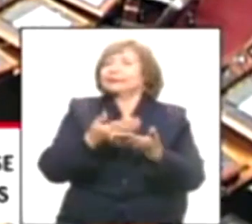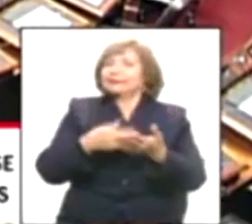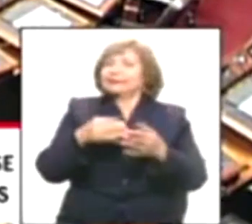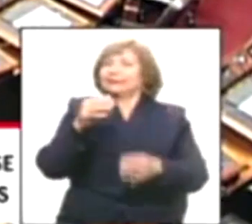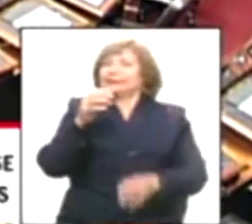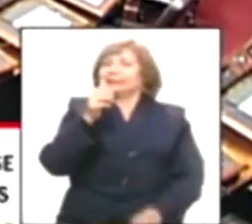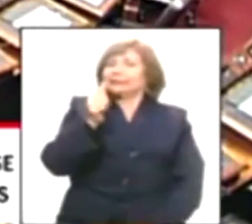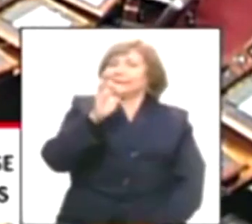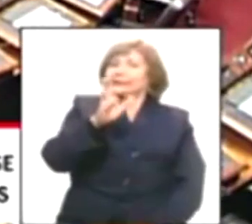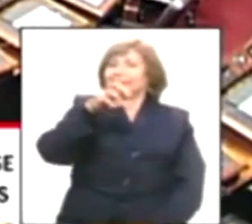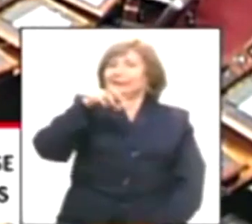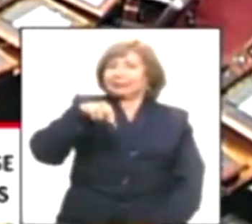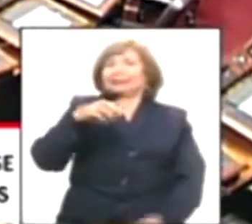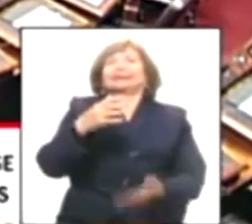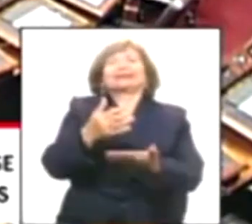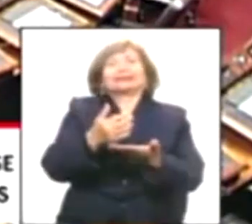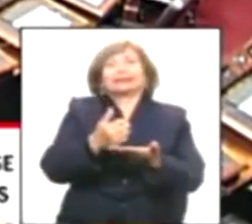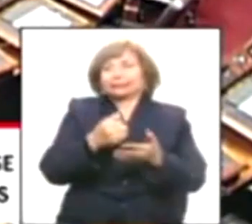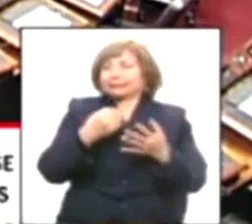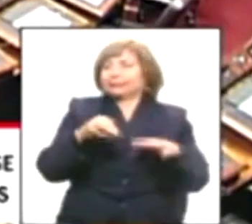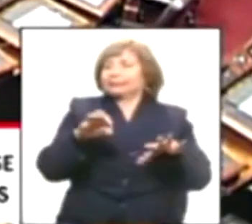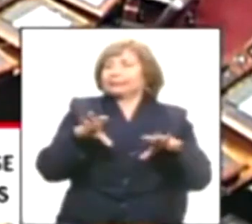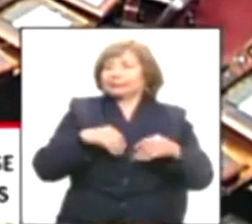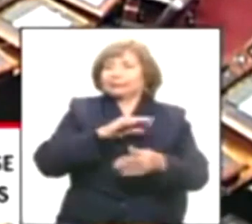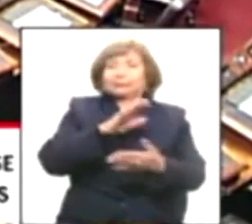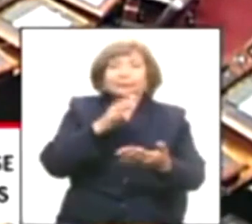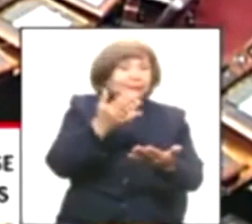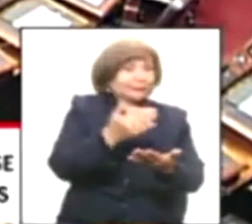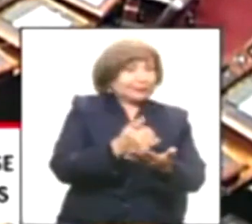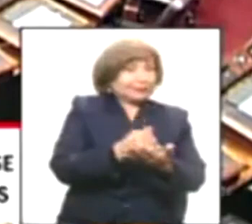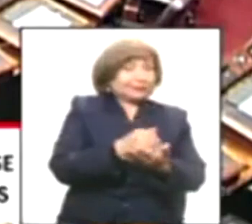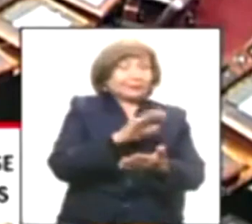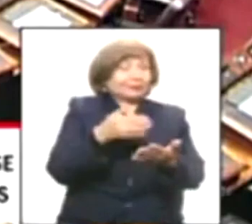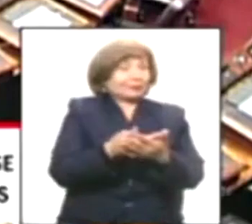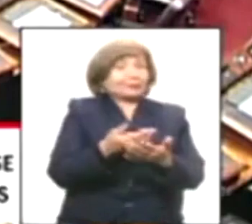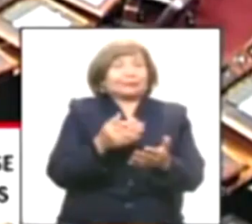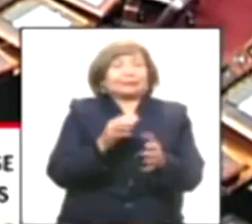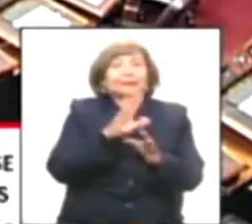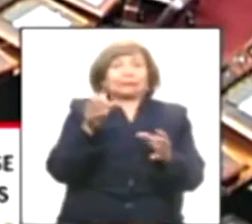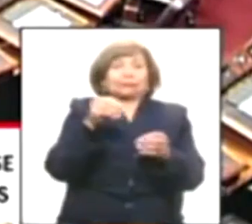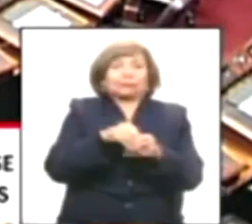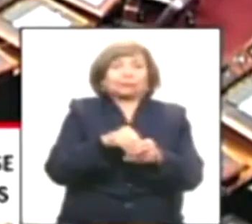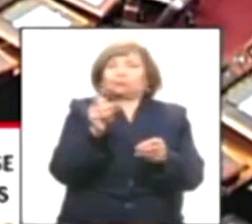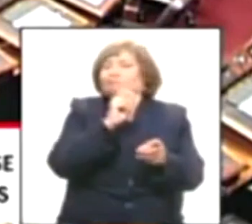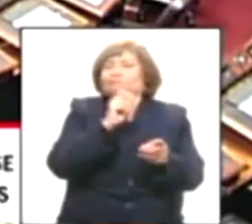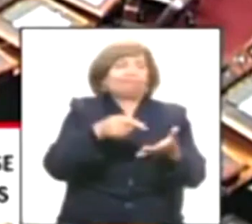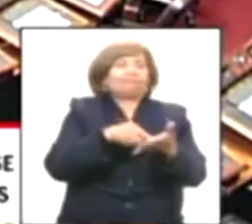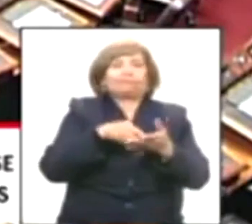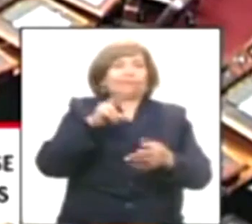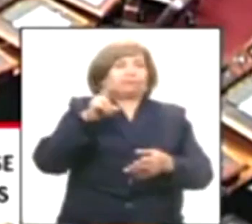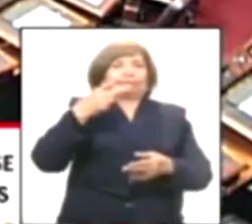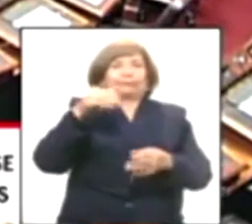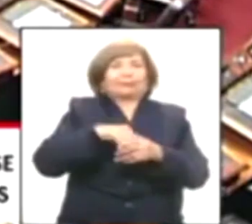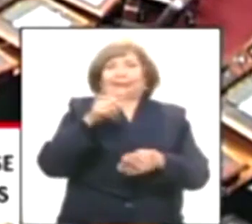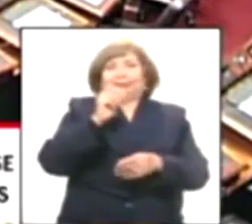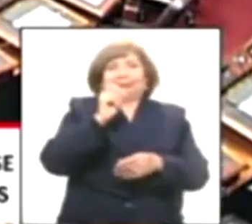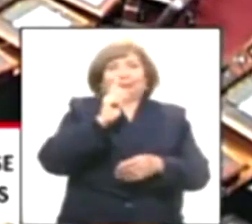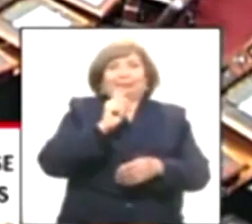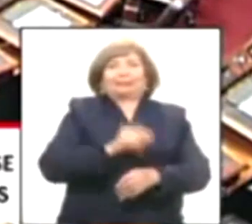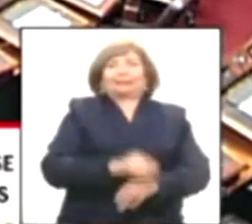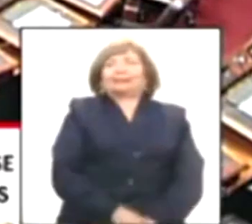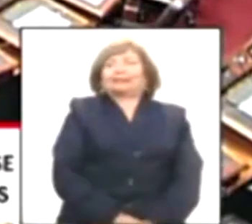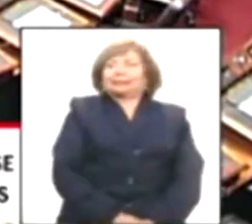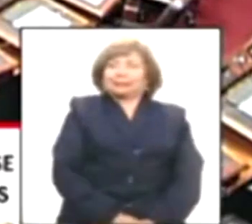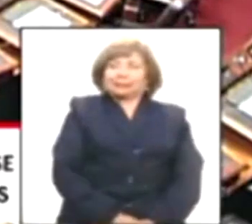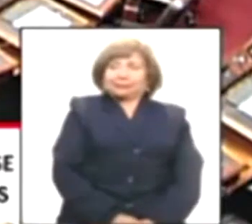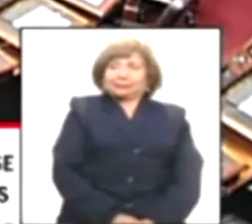sistema privado de administración de fondos de pensiones el retiro de sus fondos. La aprobación de insistencia no requiere de segunda